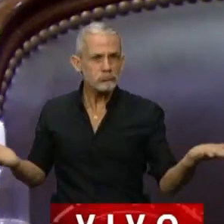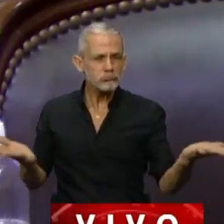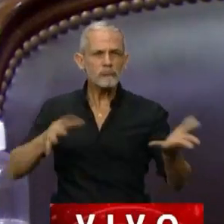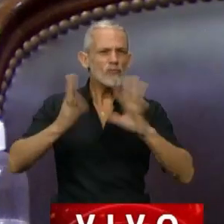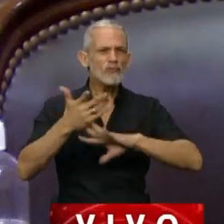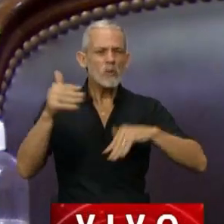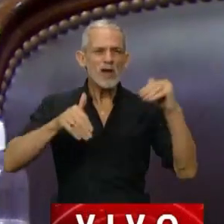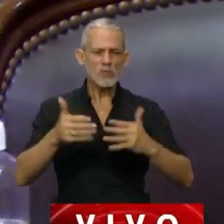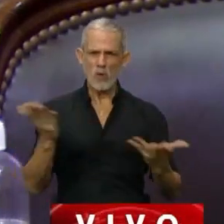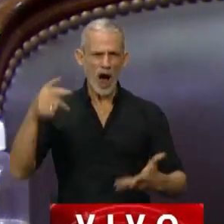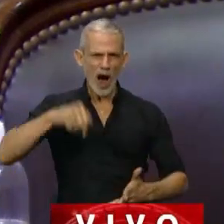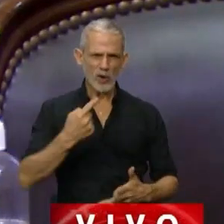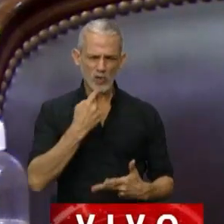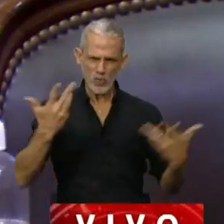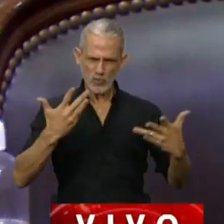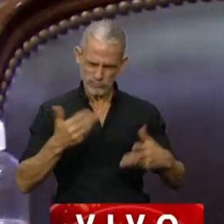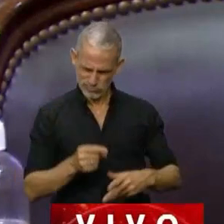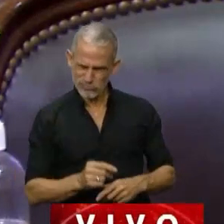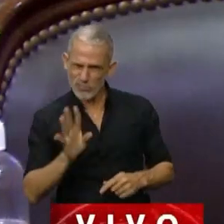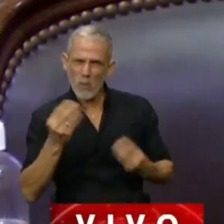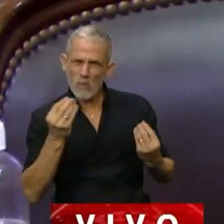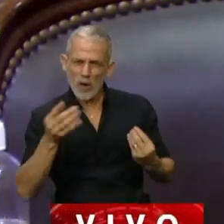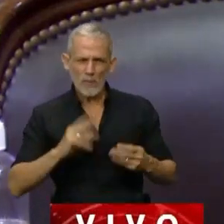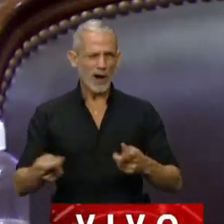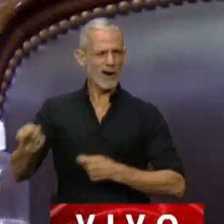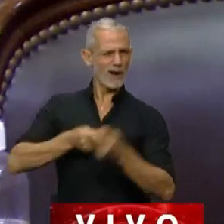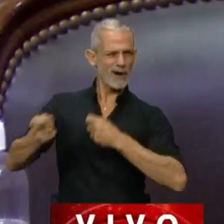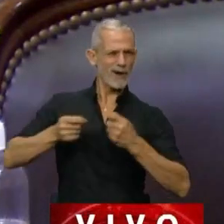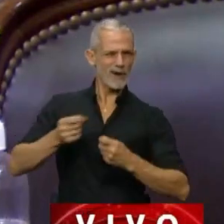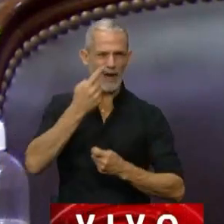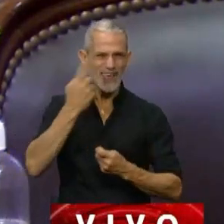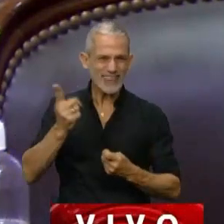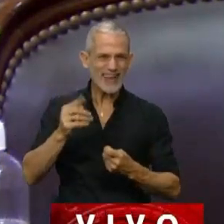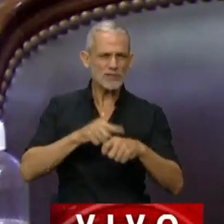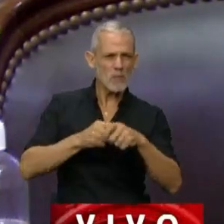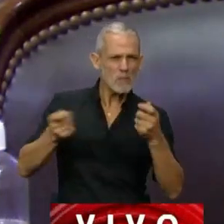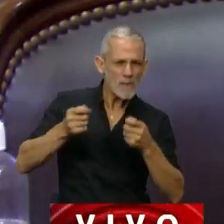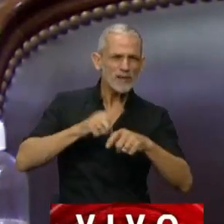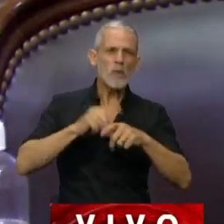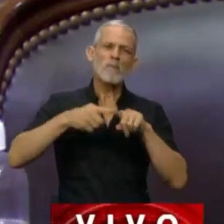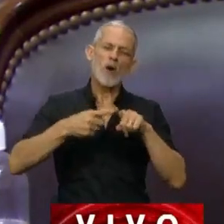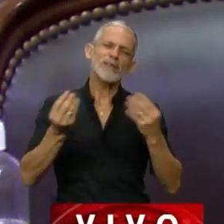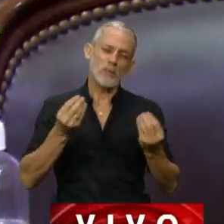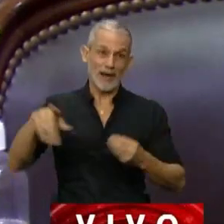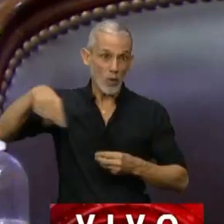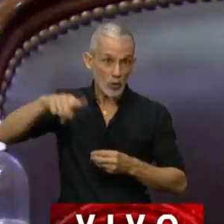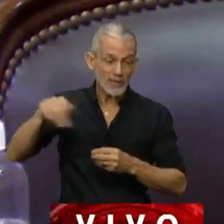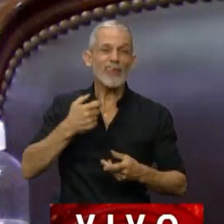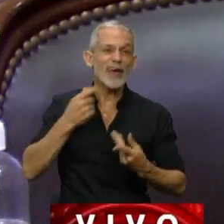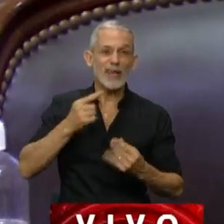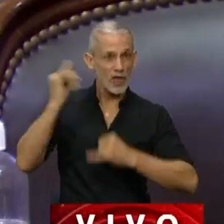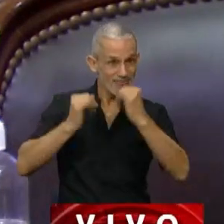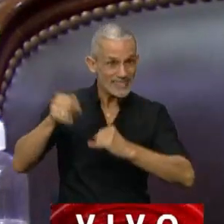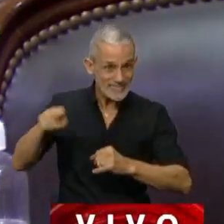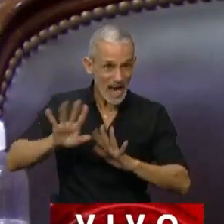se ponga en tela de juicio por una especulación en un momento político donde lo que ustedes están